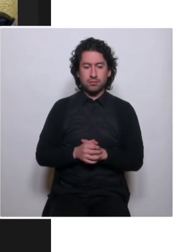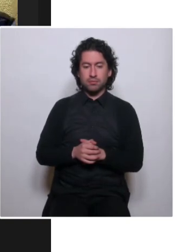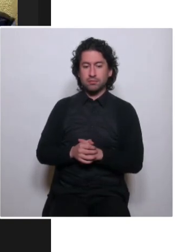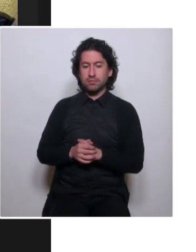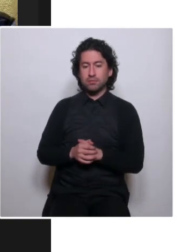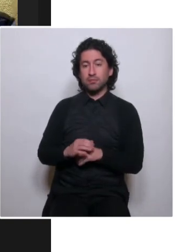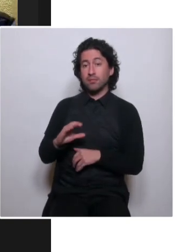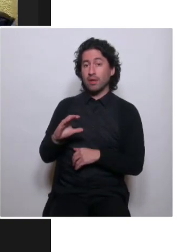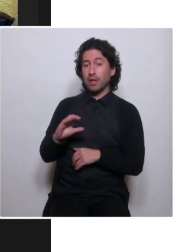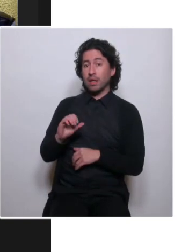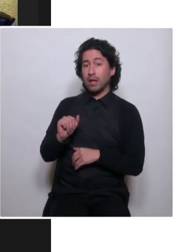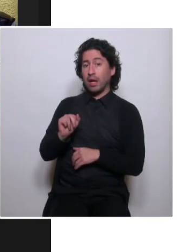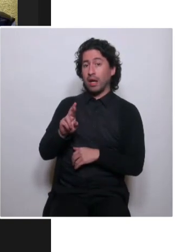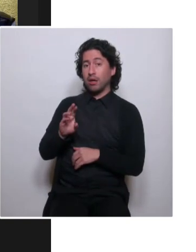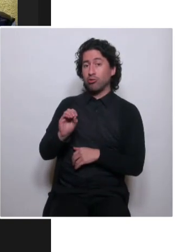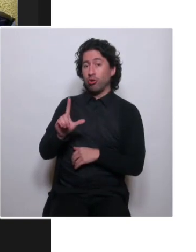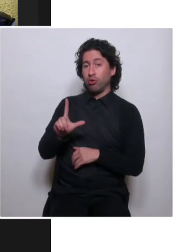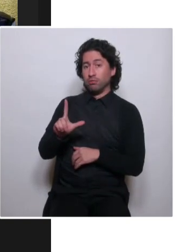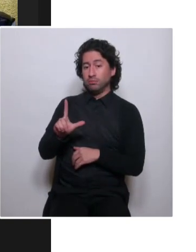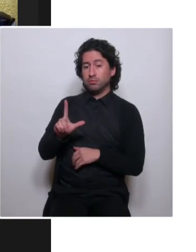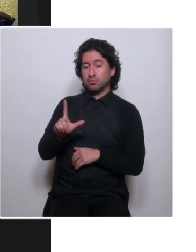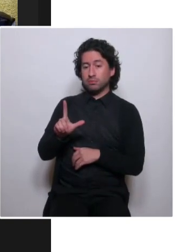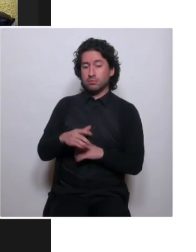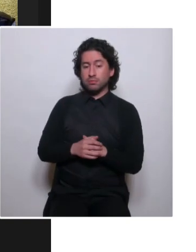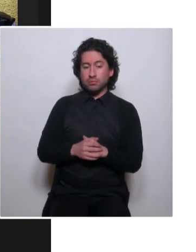Convencional Carol Baum.